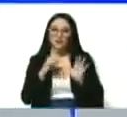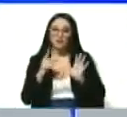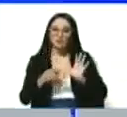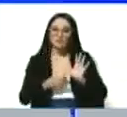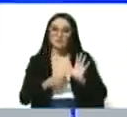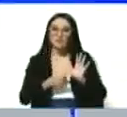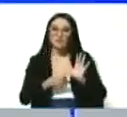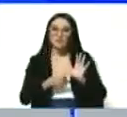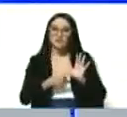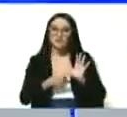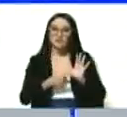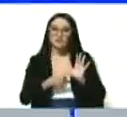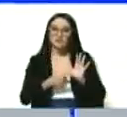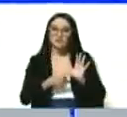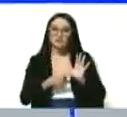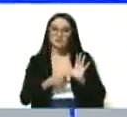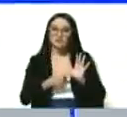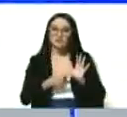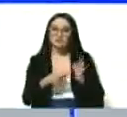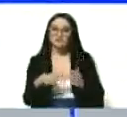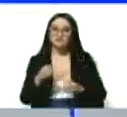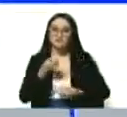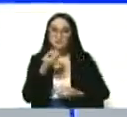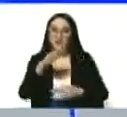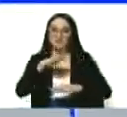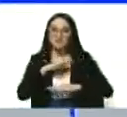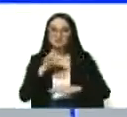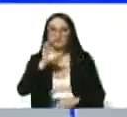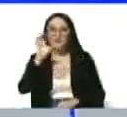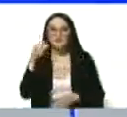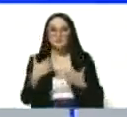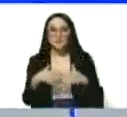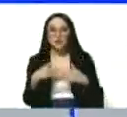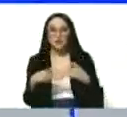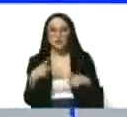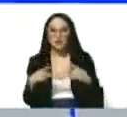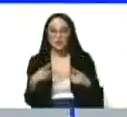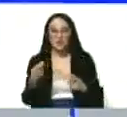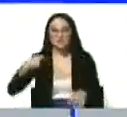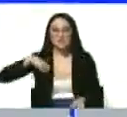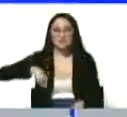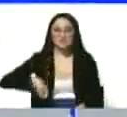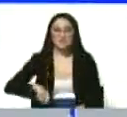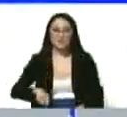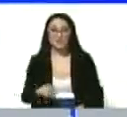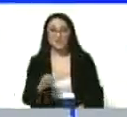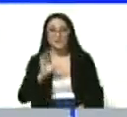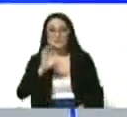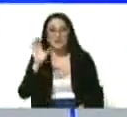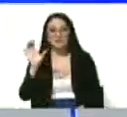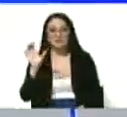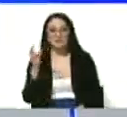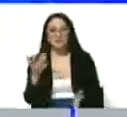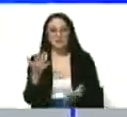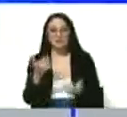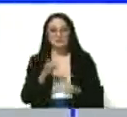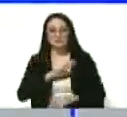cumplimiento en el suministro confiable en beneficio de los países productores, inversionistas y países